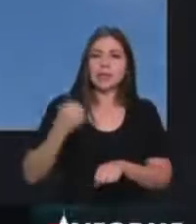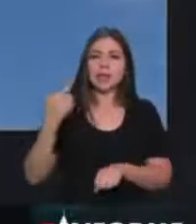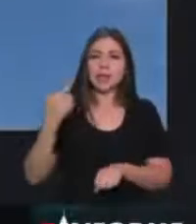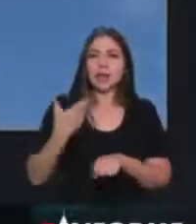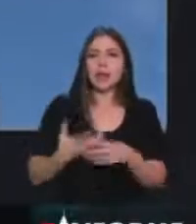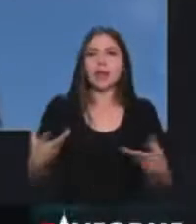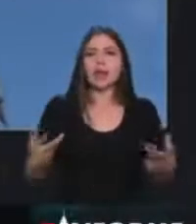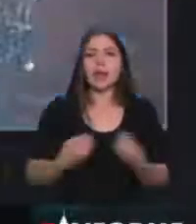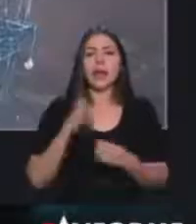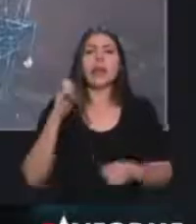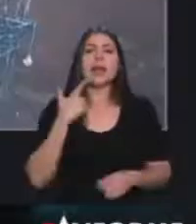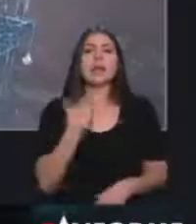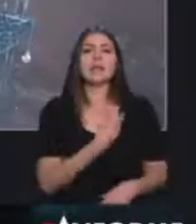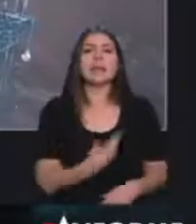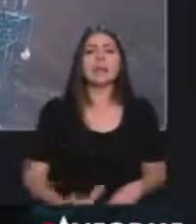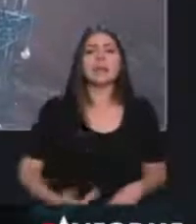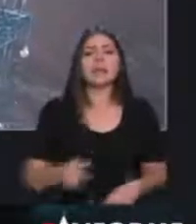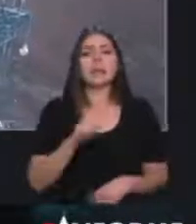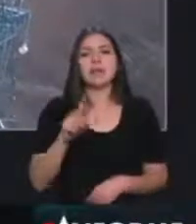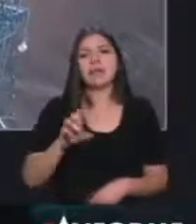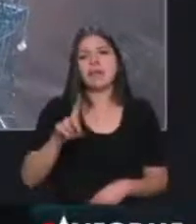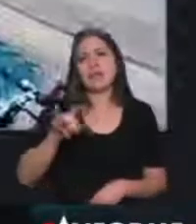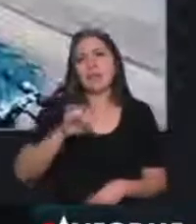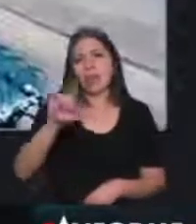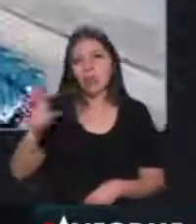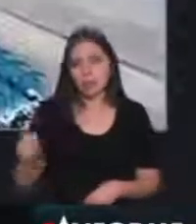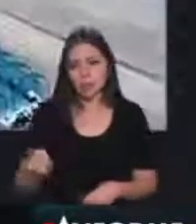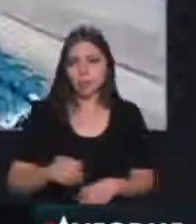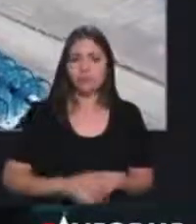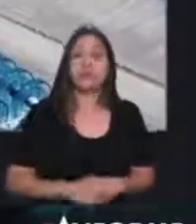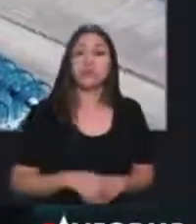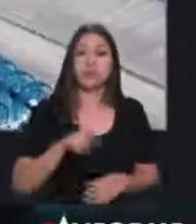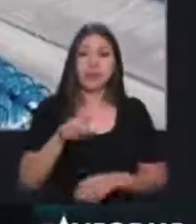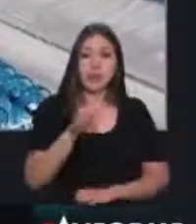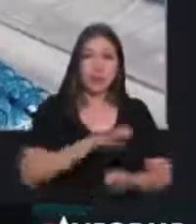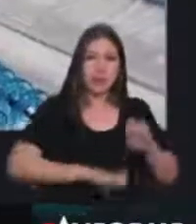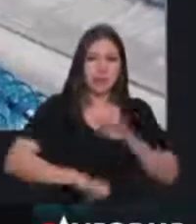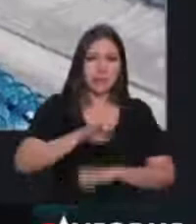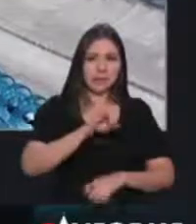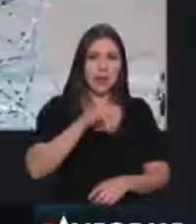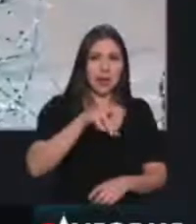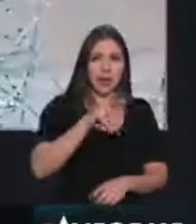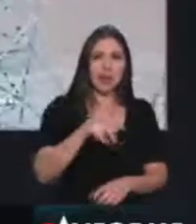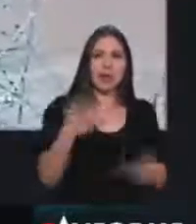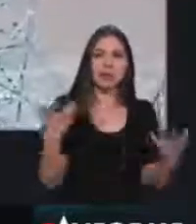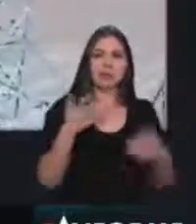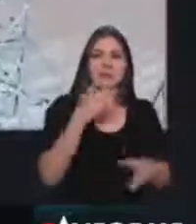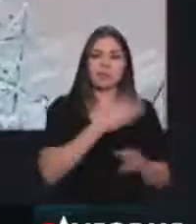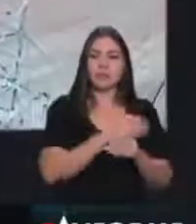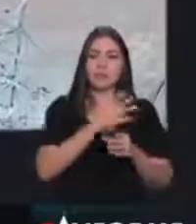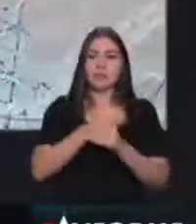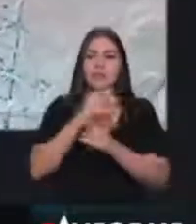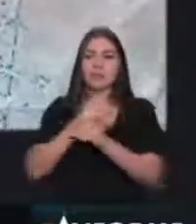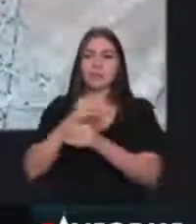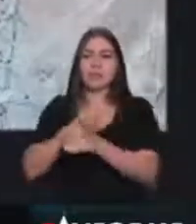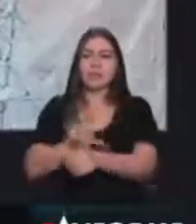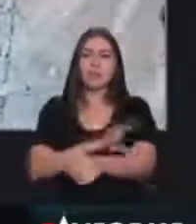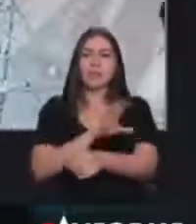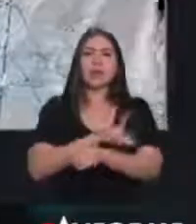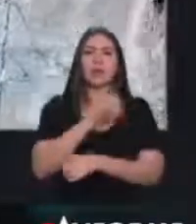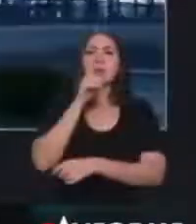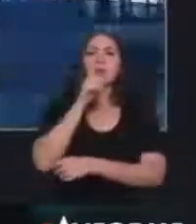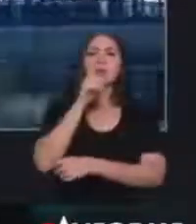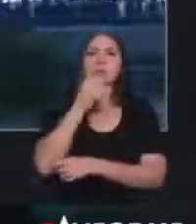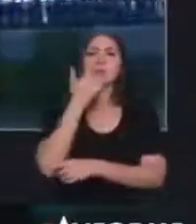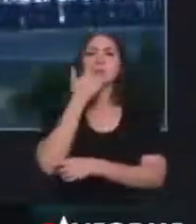Ernesto Zedillo, ¿no? Bueno, pues lo mismo que tenemos con Yenova, que hace parques eólicos, también, en lugar de ser